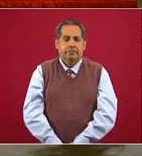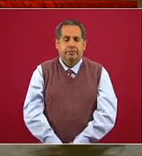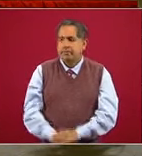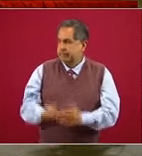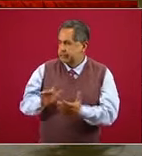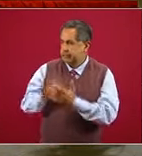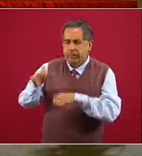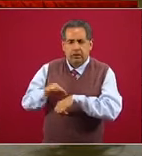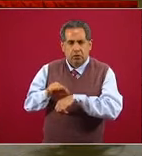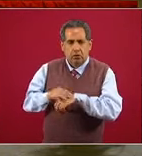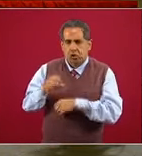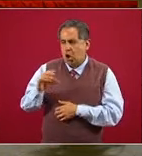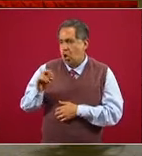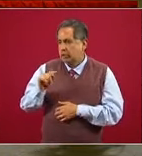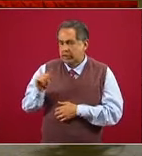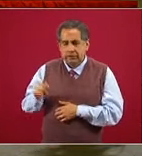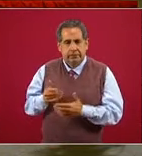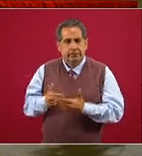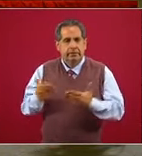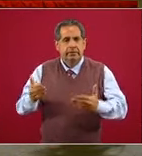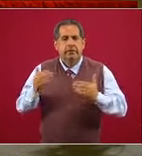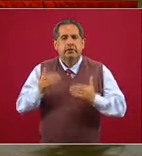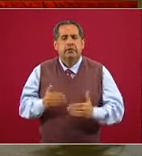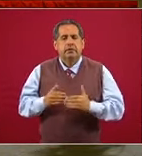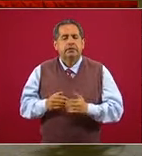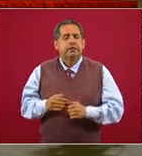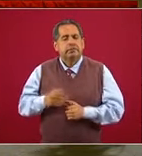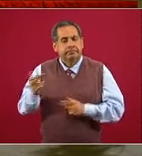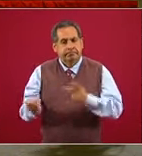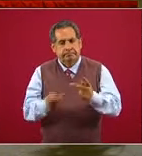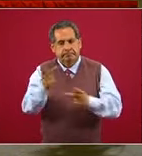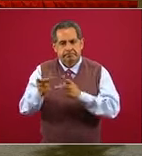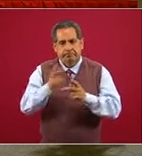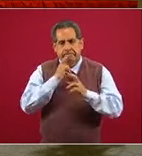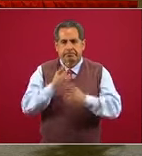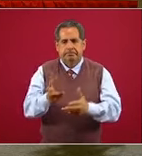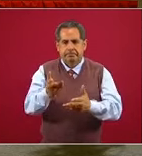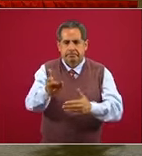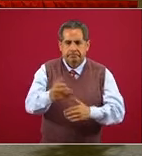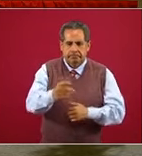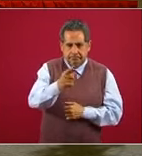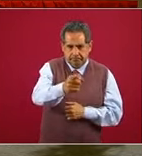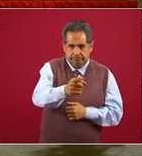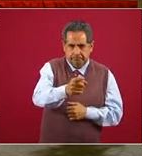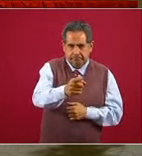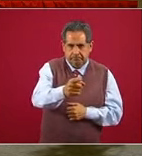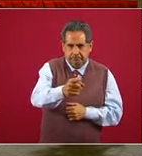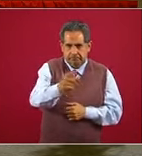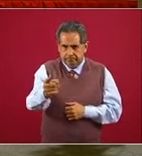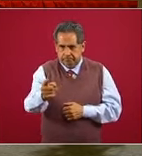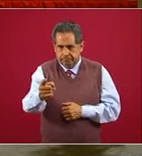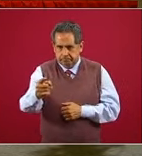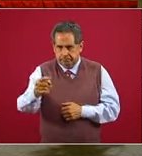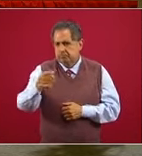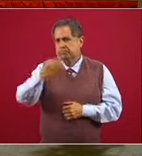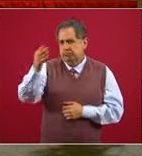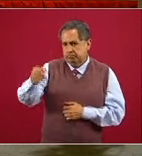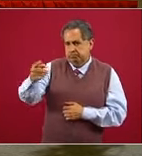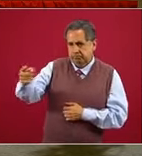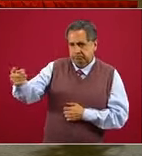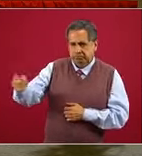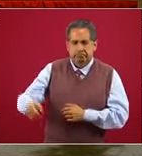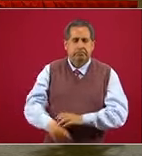Muchísimas gracias, estimado doctor Cortés Alcalá. Vamos a pasar a la parte de preguntas y respuestas. Empezamos aquí, aquí, y luego nos saltamos